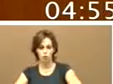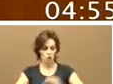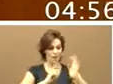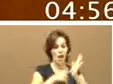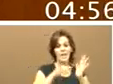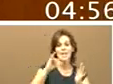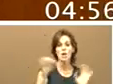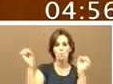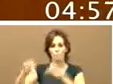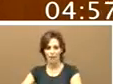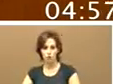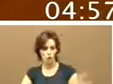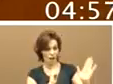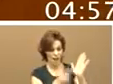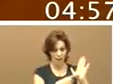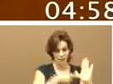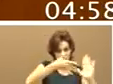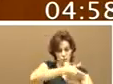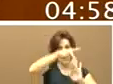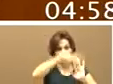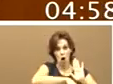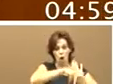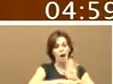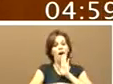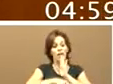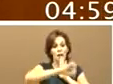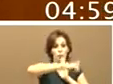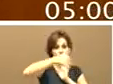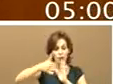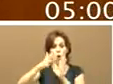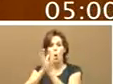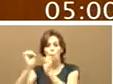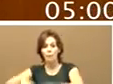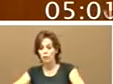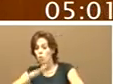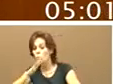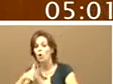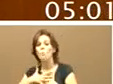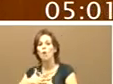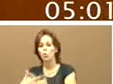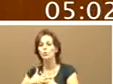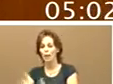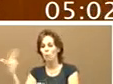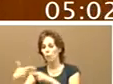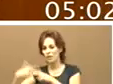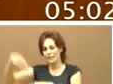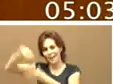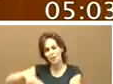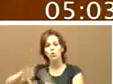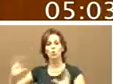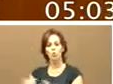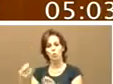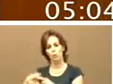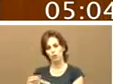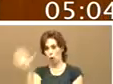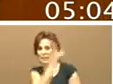pacto. Ley, las normas que hemos aprobado y pacto con la voluntad política de los partidos políticos de este país.